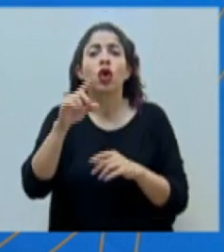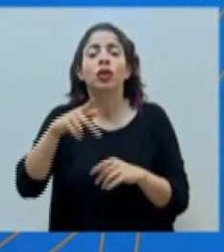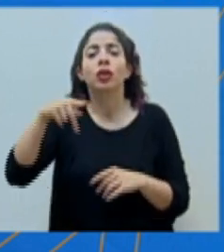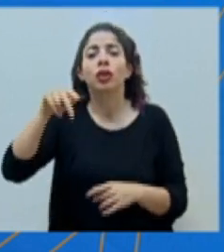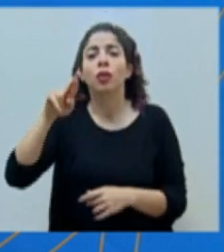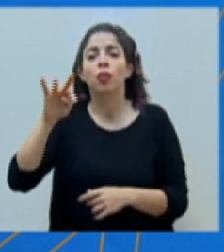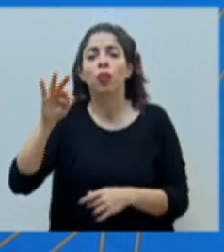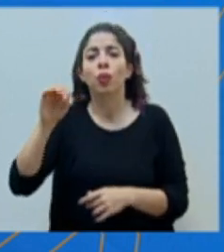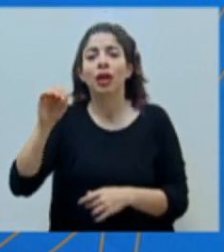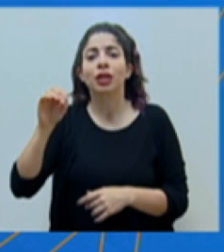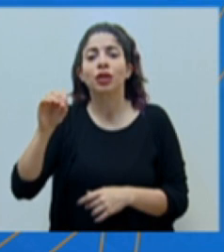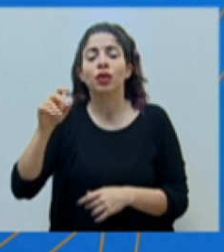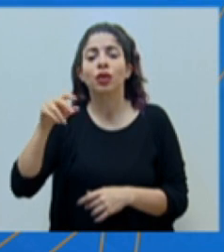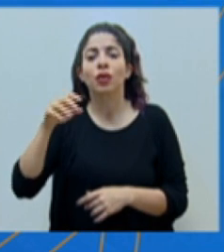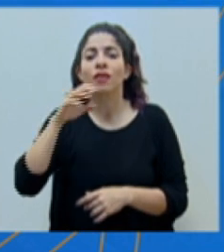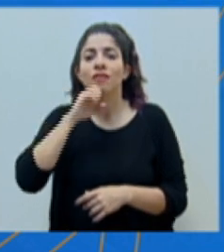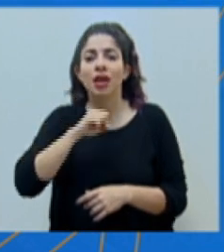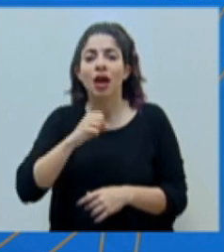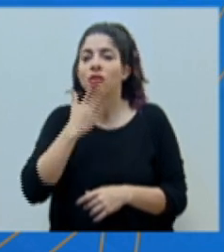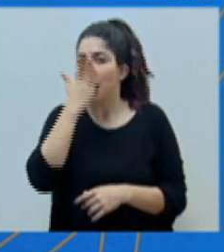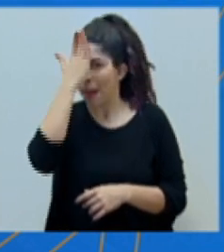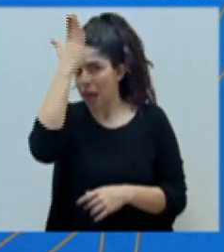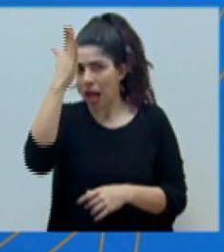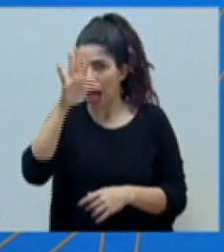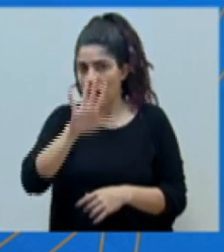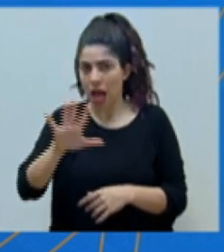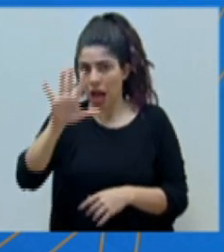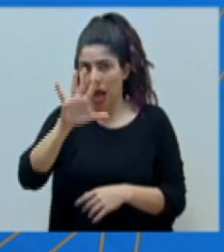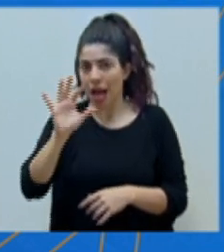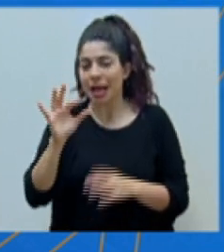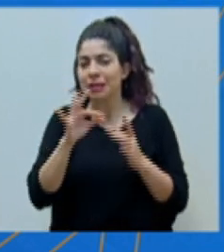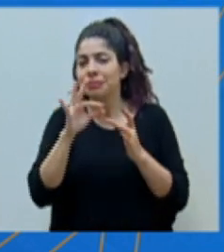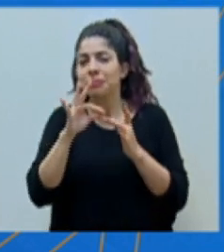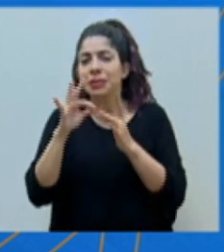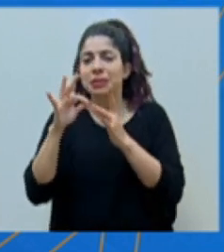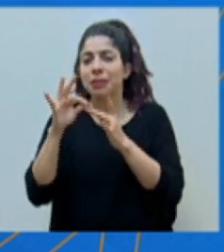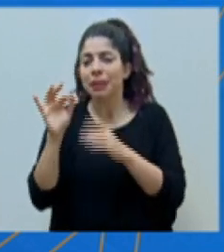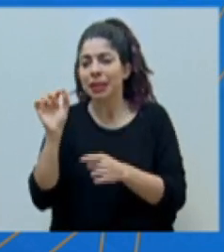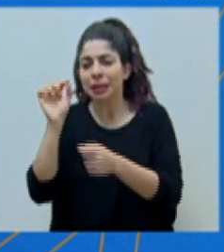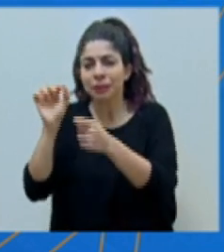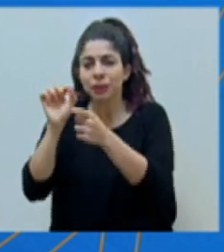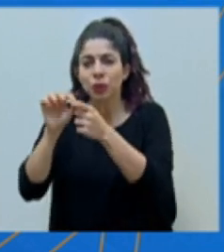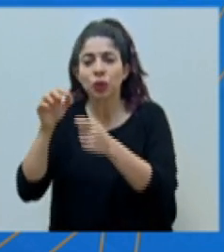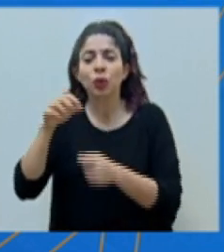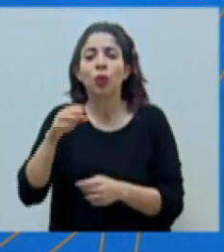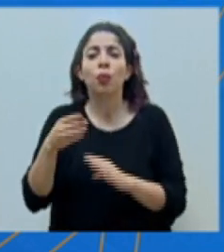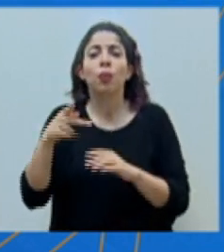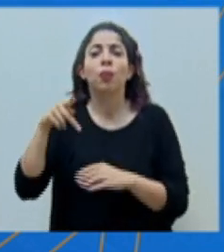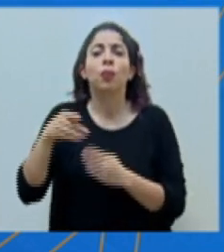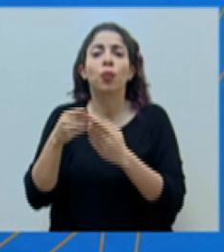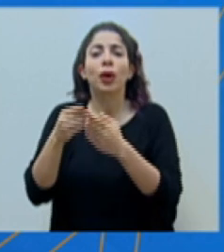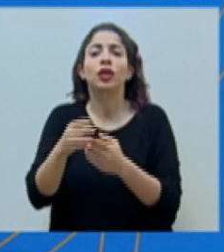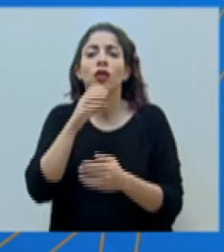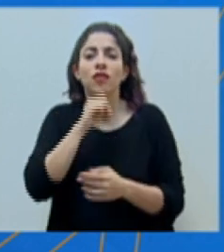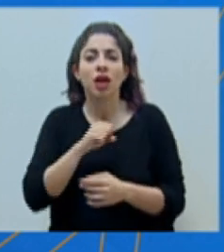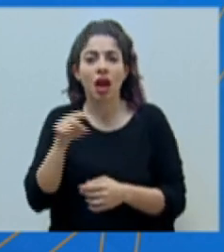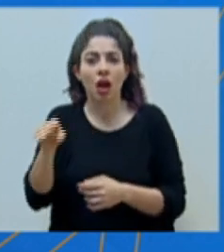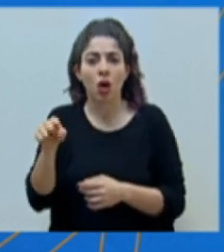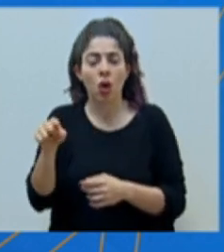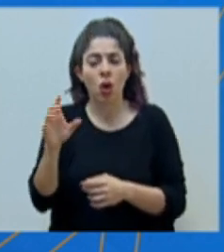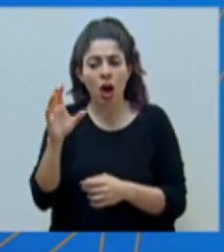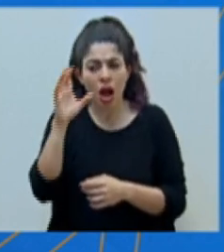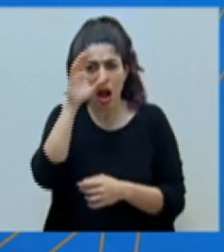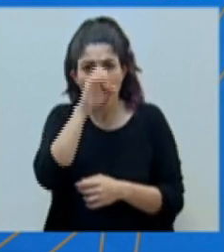Puerto Viejo, en el cantón de Talamanca y específicamente en Puerto Viejo, donde se han